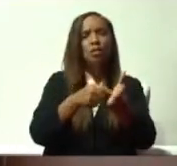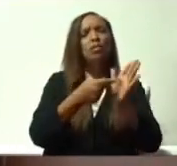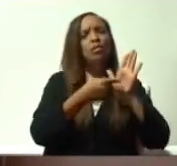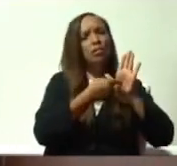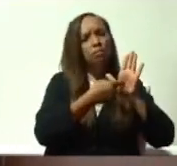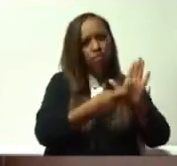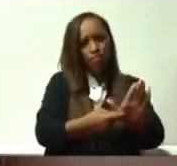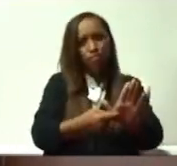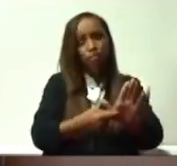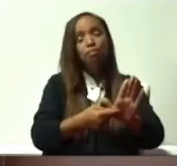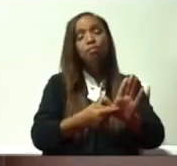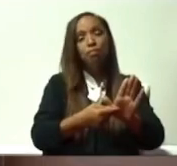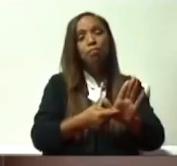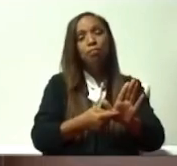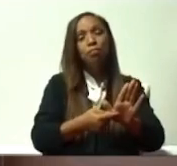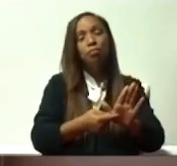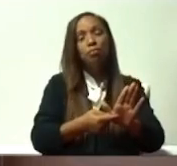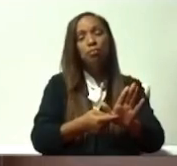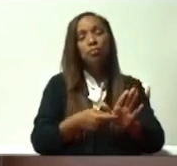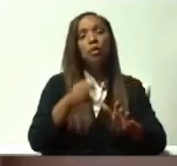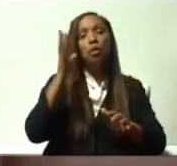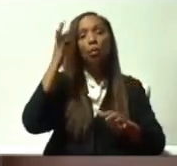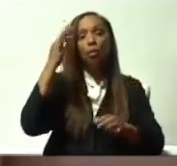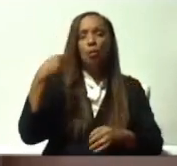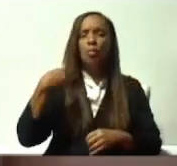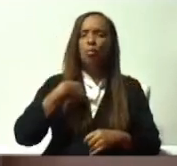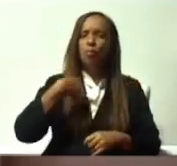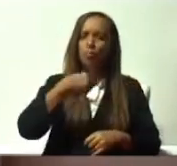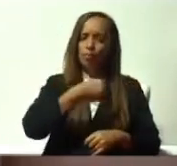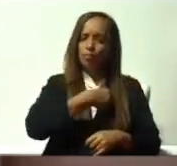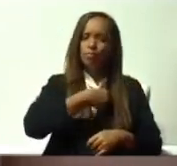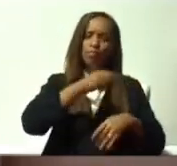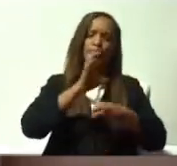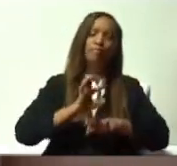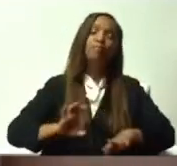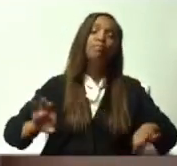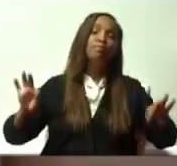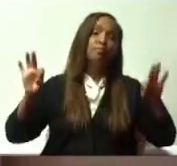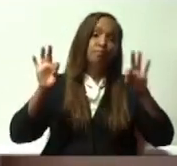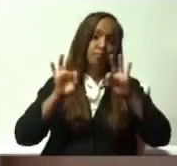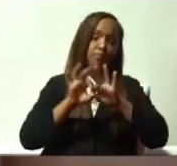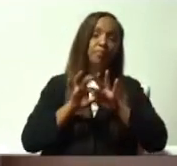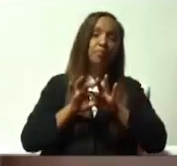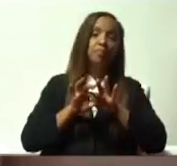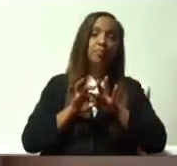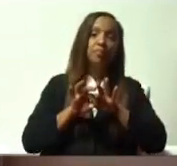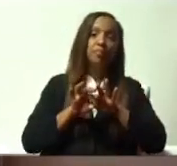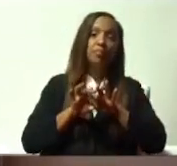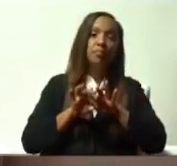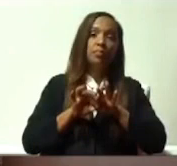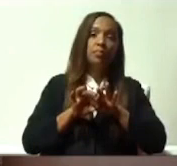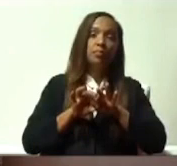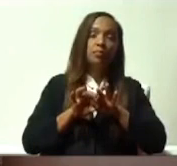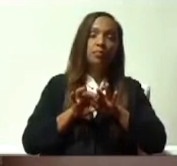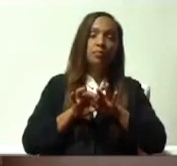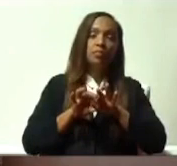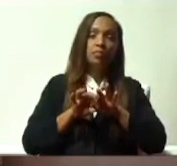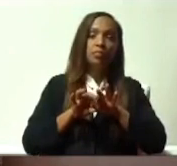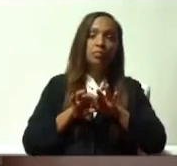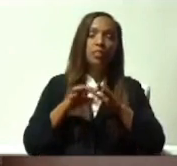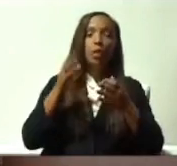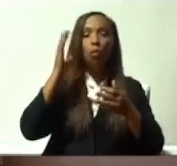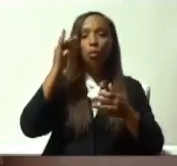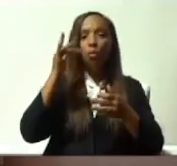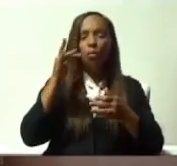nuestros colegas, será de mucha importancia, porque sería reconocer a una persona que aunque